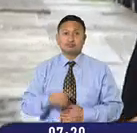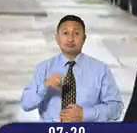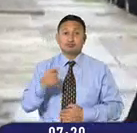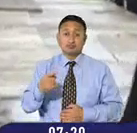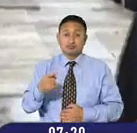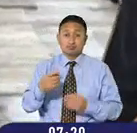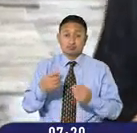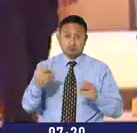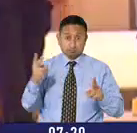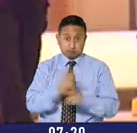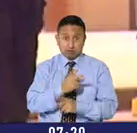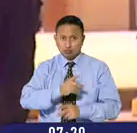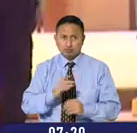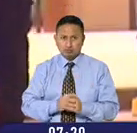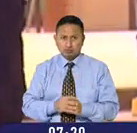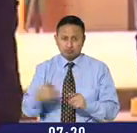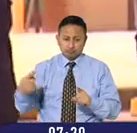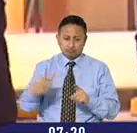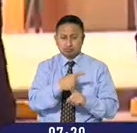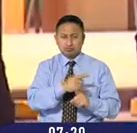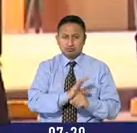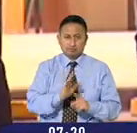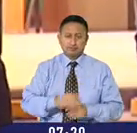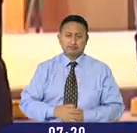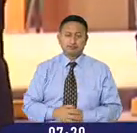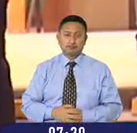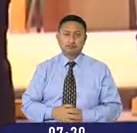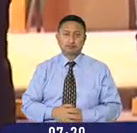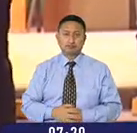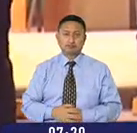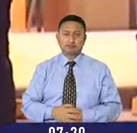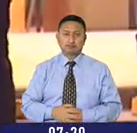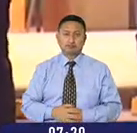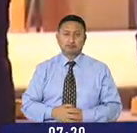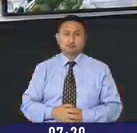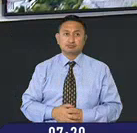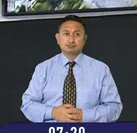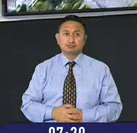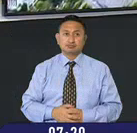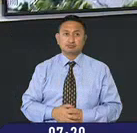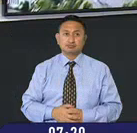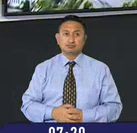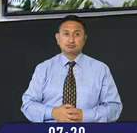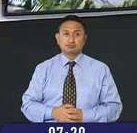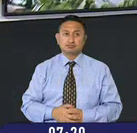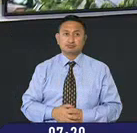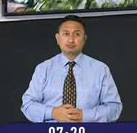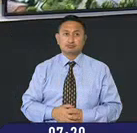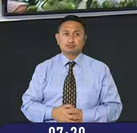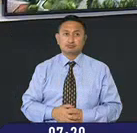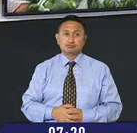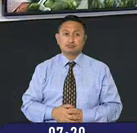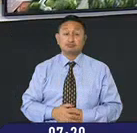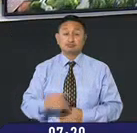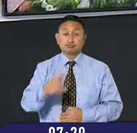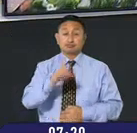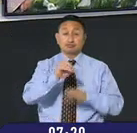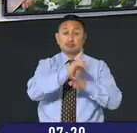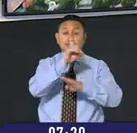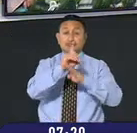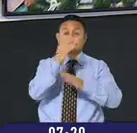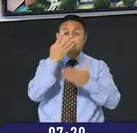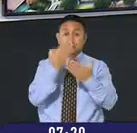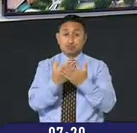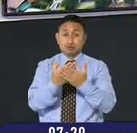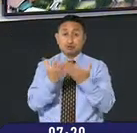ningún órgano. Informó José Morales. Y el intento de asesinato de la directora de la cárcel